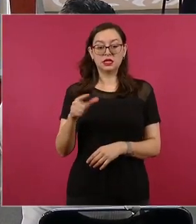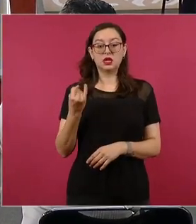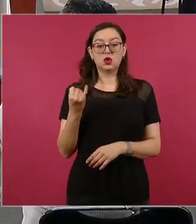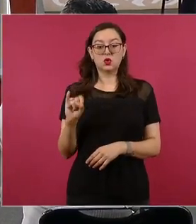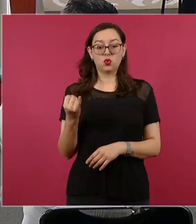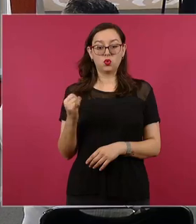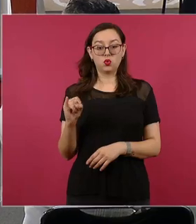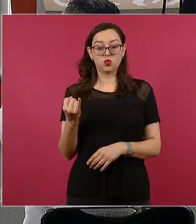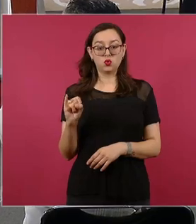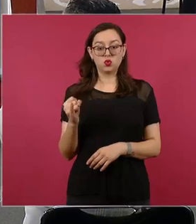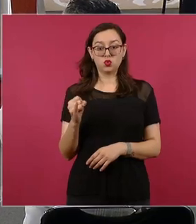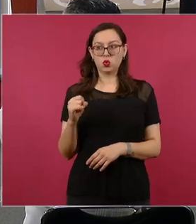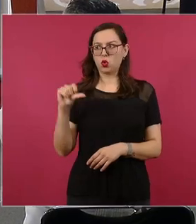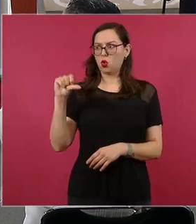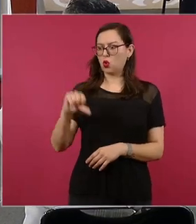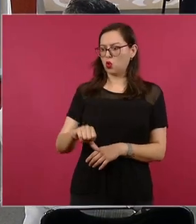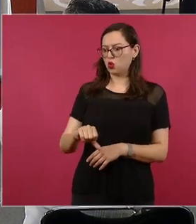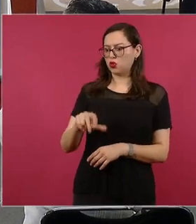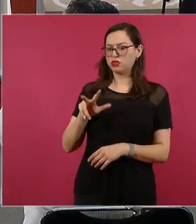hoy estamos a